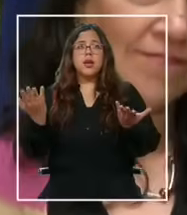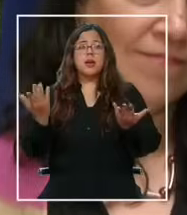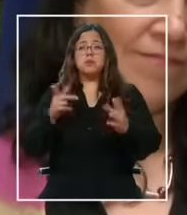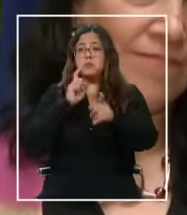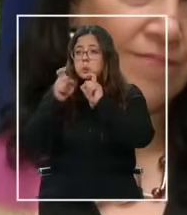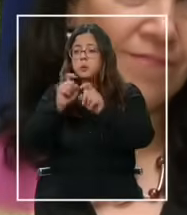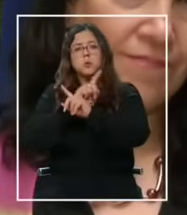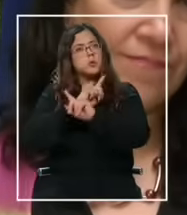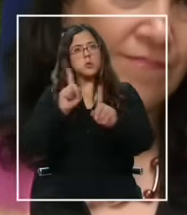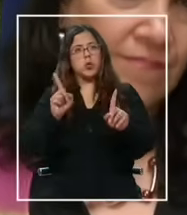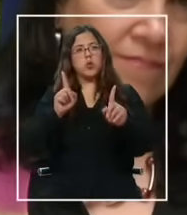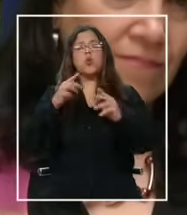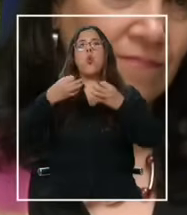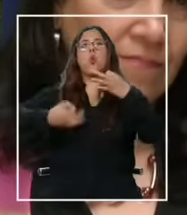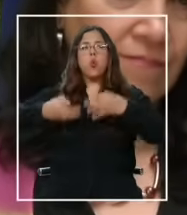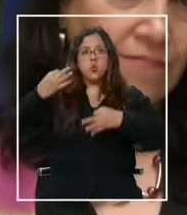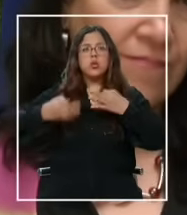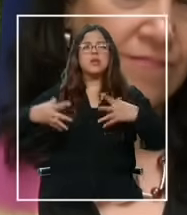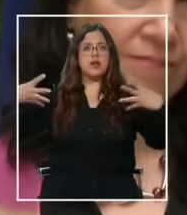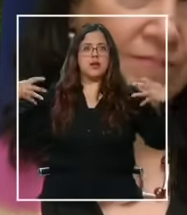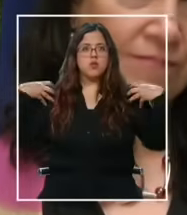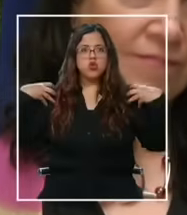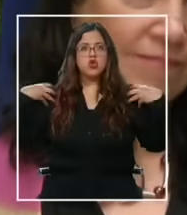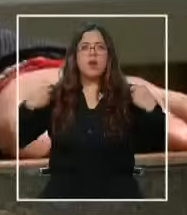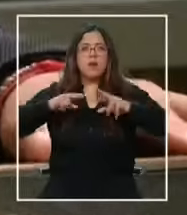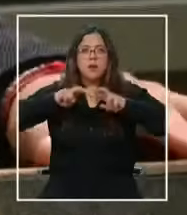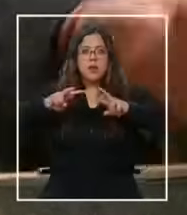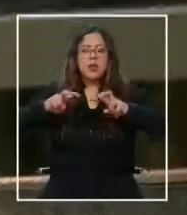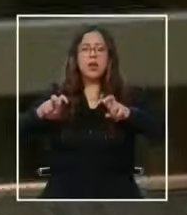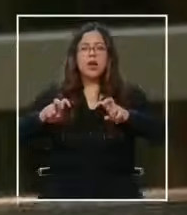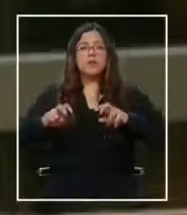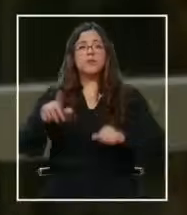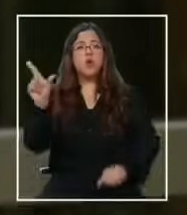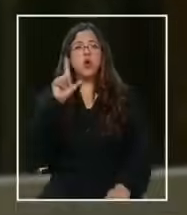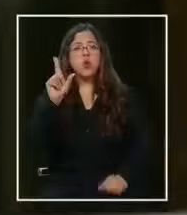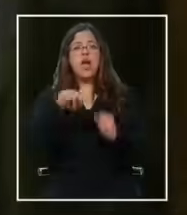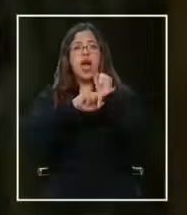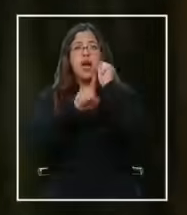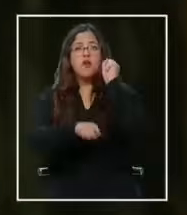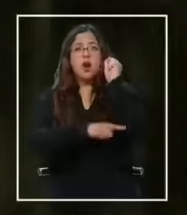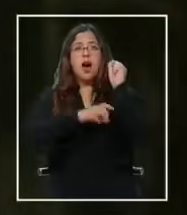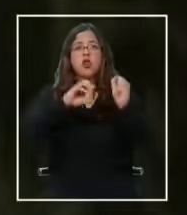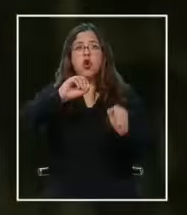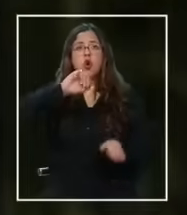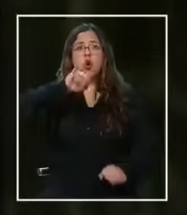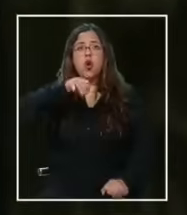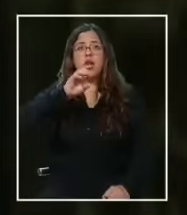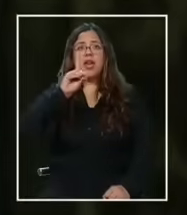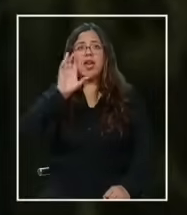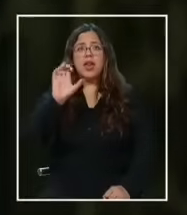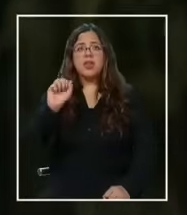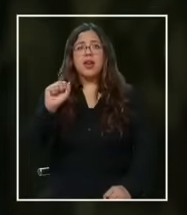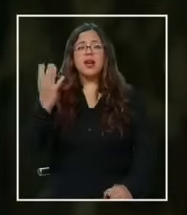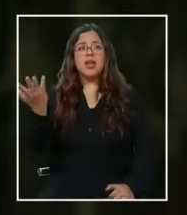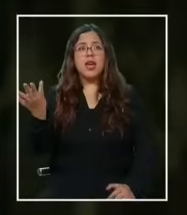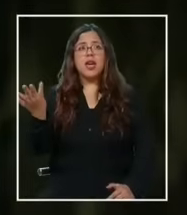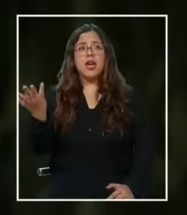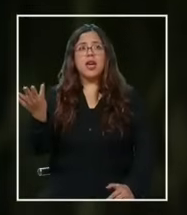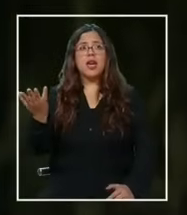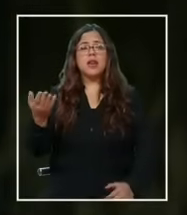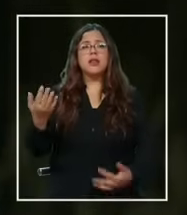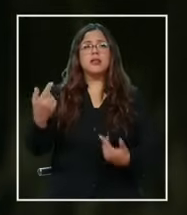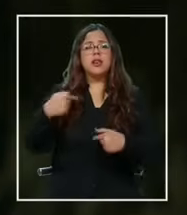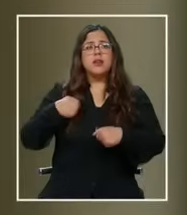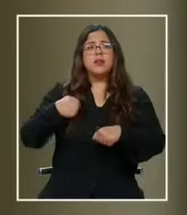anticipado es la justicia la llamada a esclarecer estos hechos el lunes el abogado de Ojeda se auton notificó de la